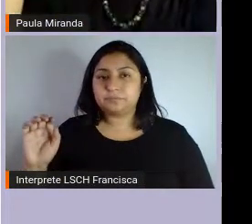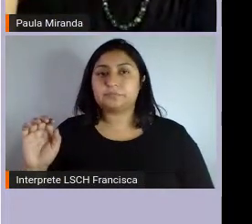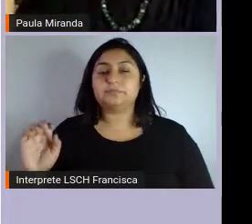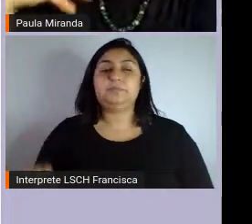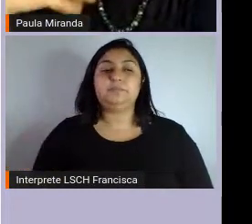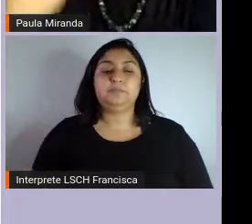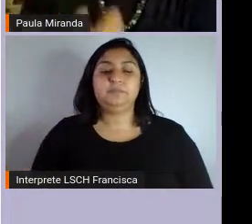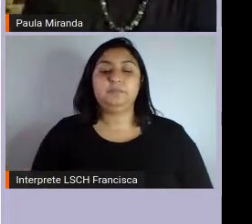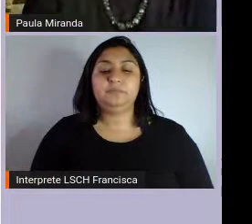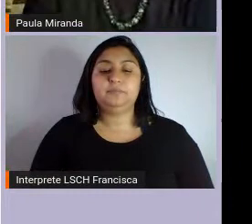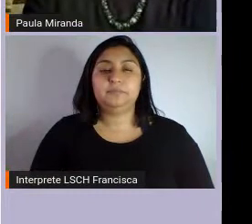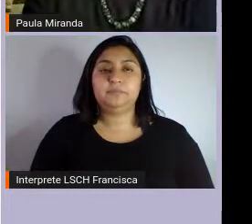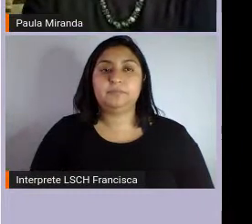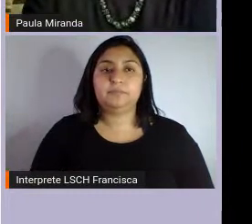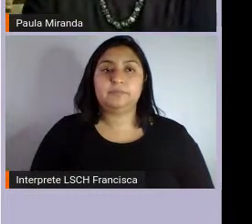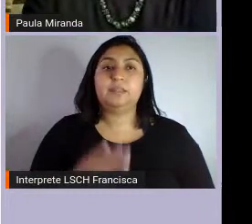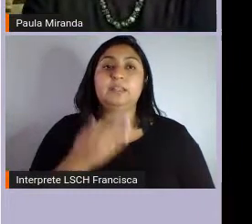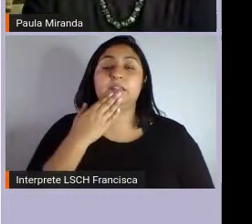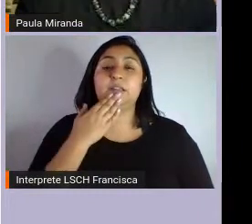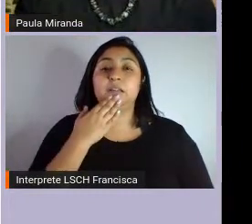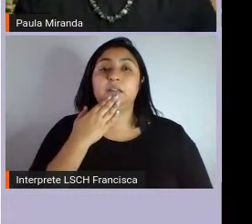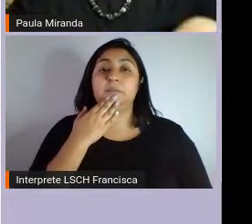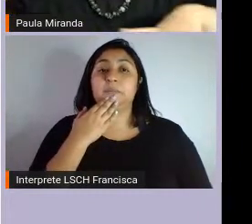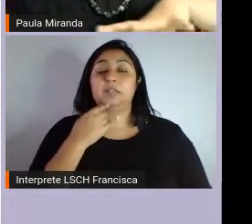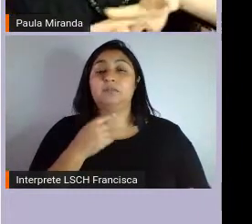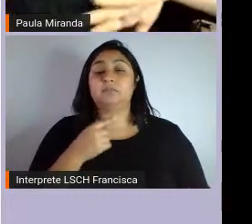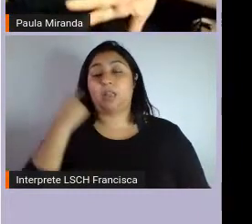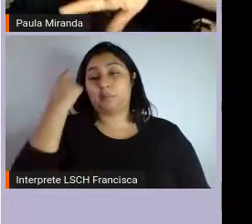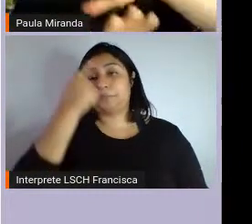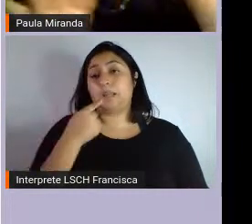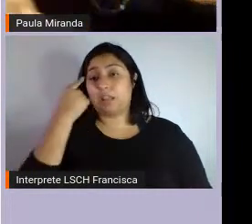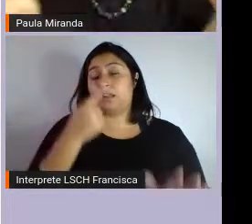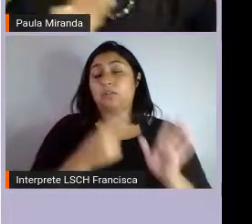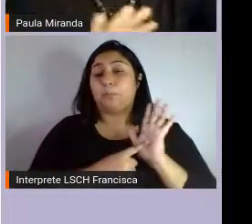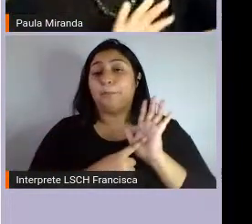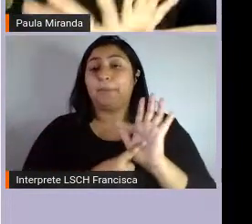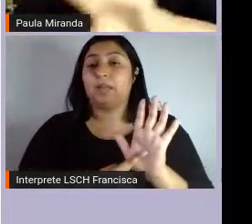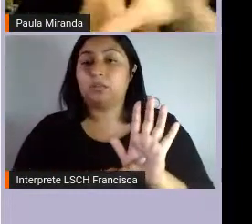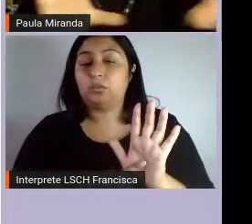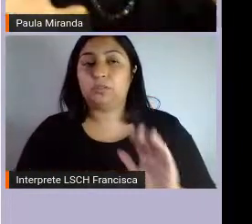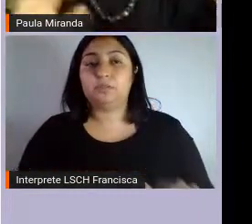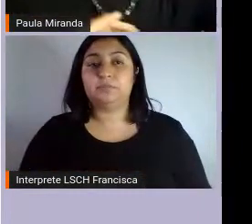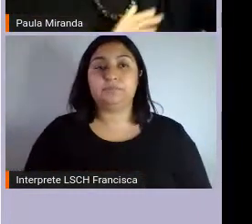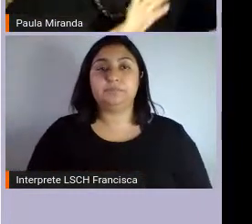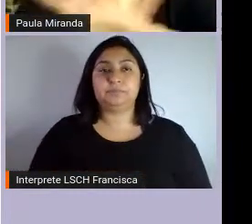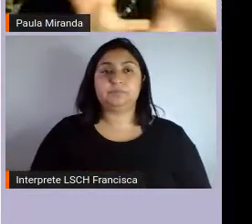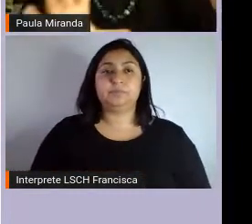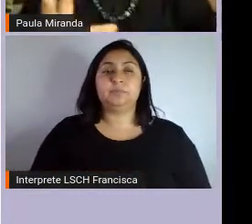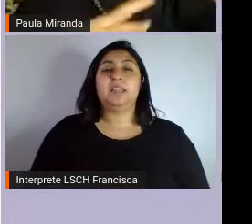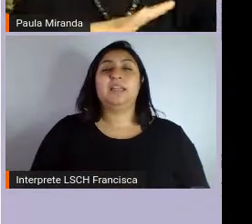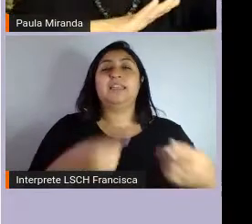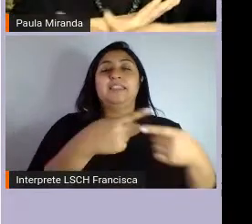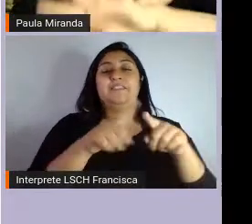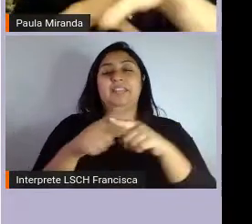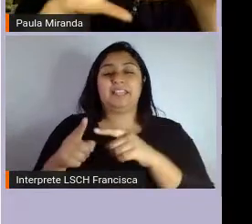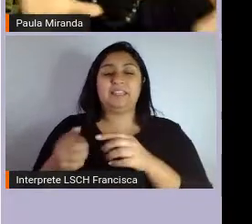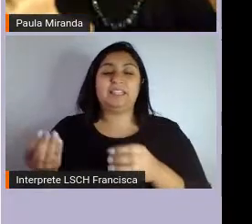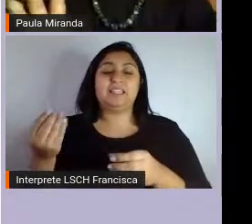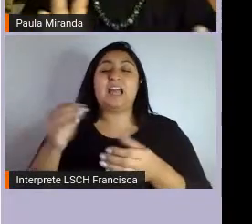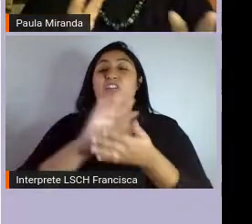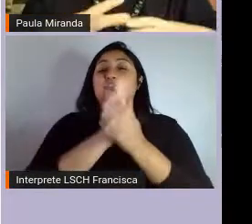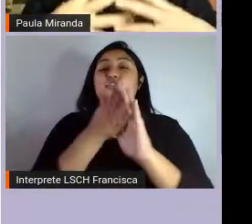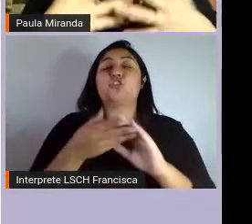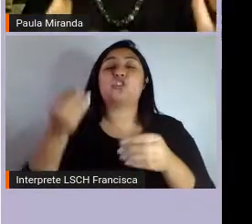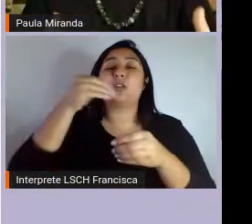y el retrato que es pictórico. Entonces, se fijan que está así, múltiples, está todo, así como que lo